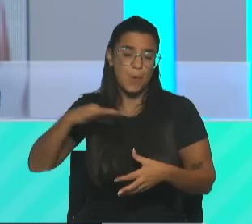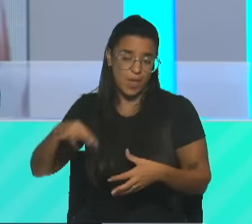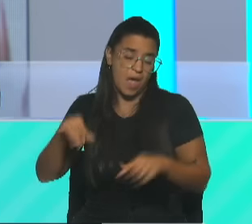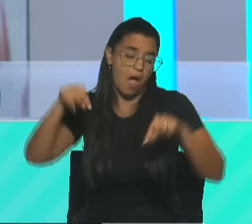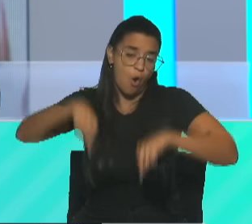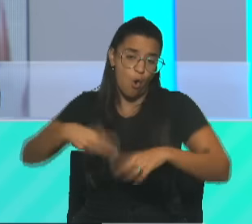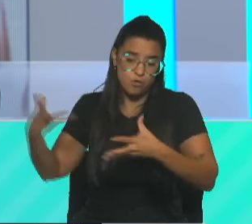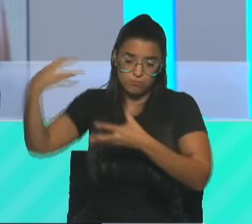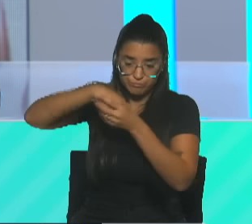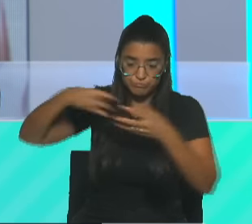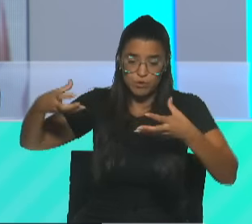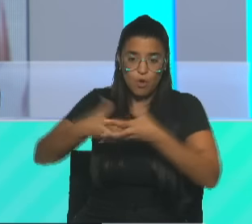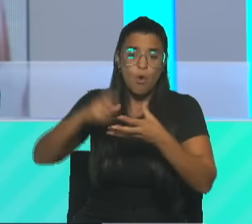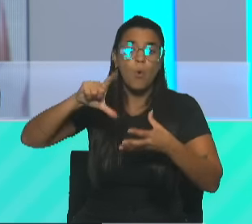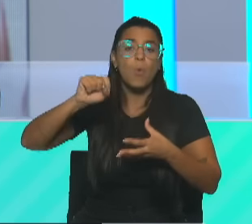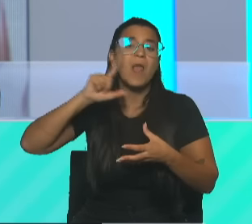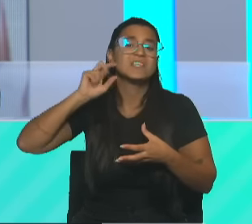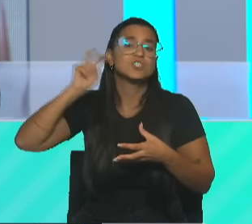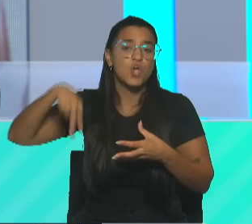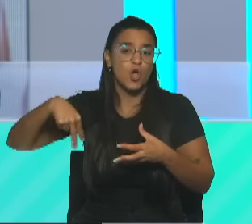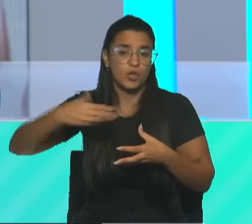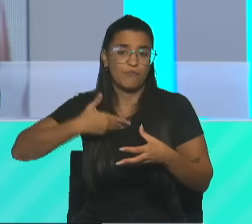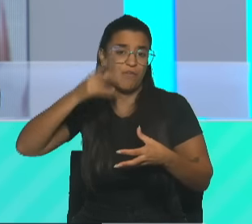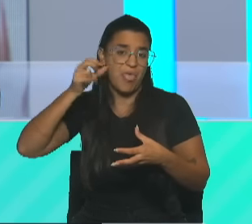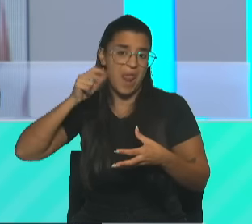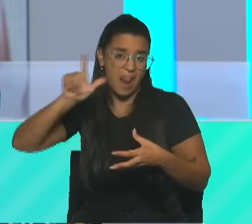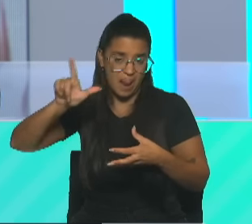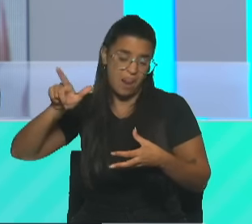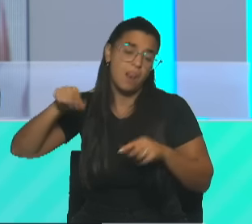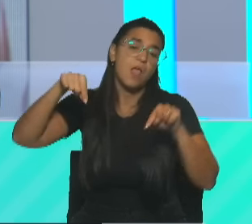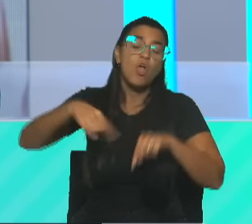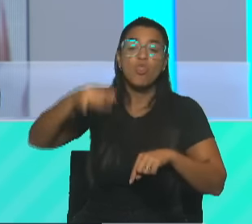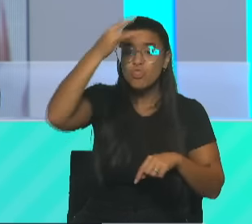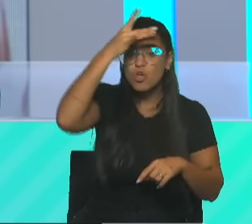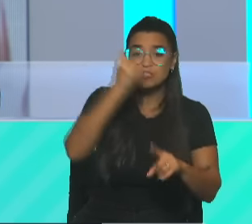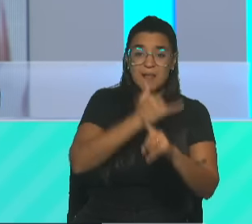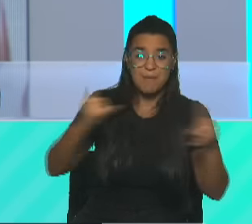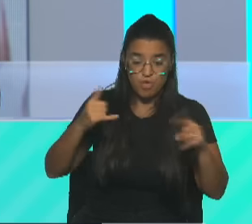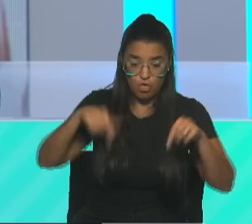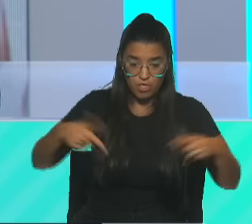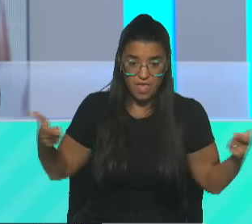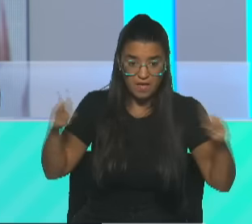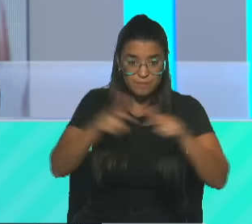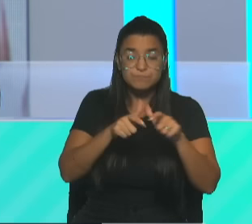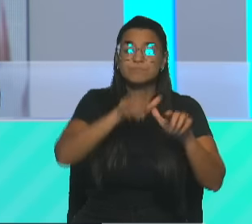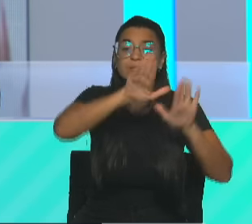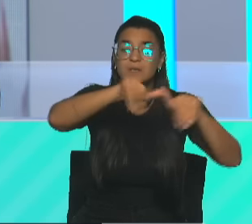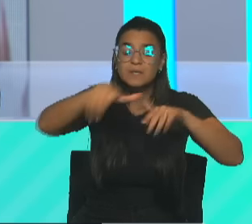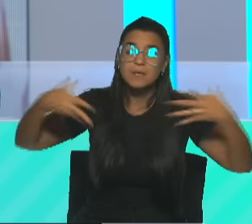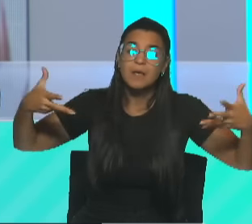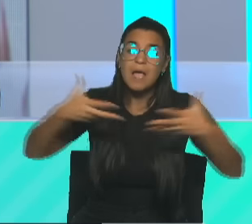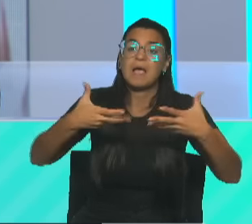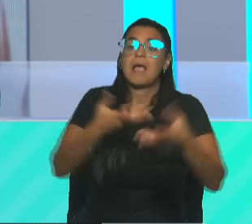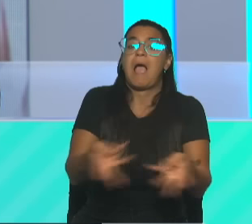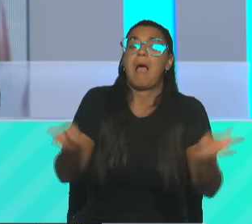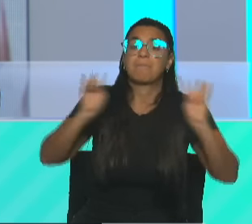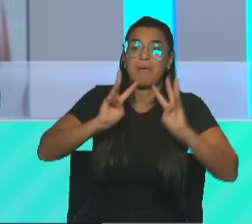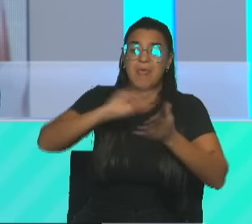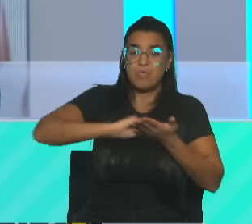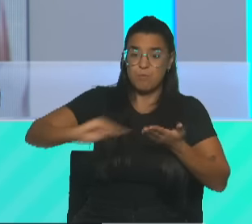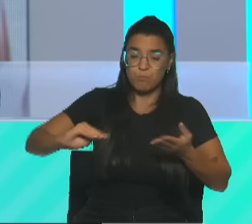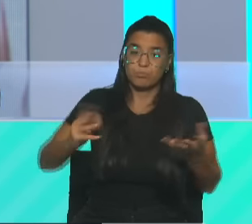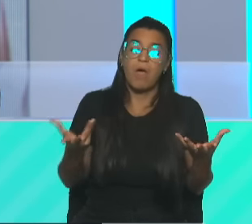bloque de hacemos coalición Federal a las 12 del mediodía Se reúne el plenario de la cámara de diputados que es